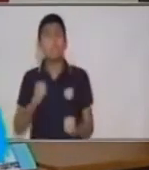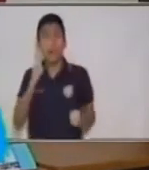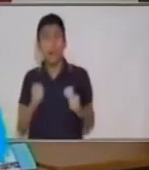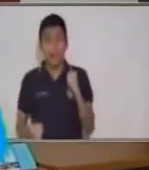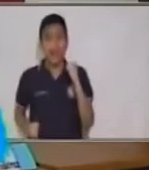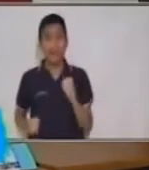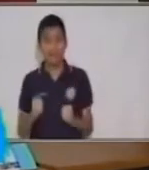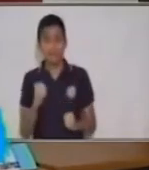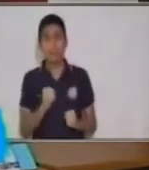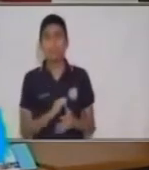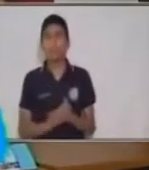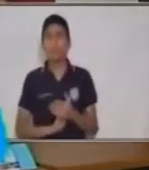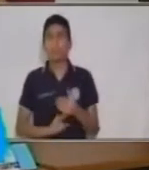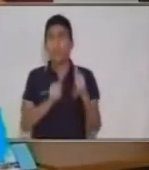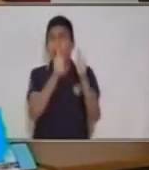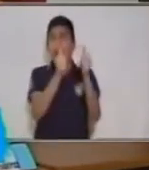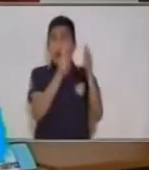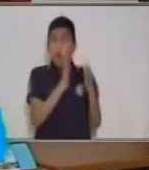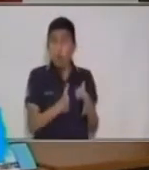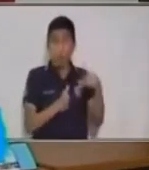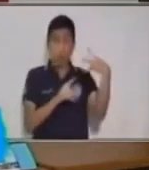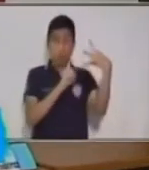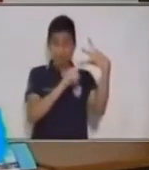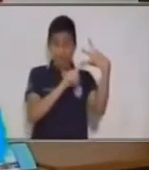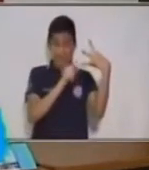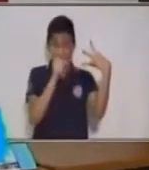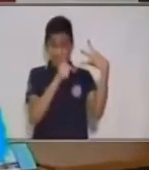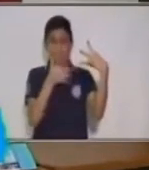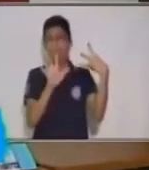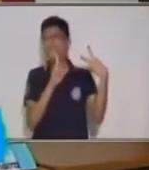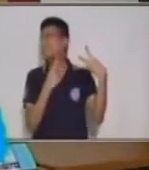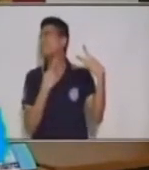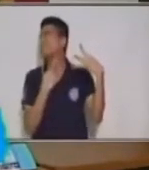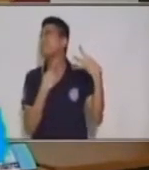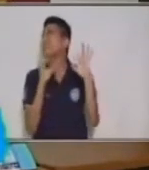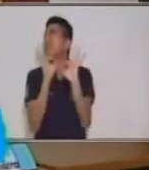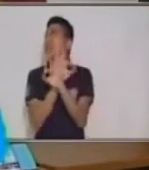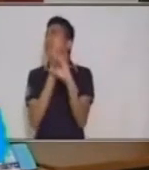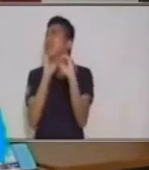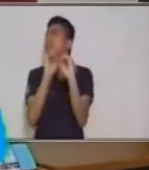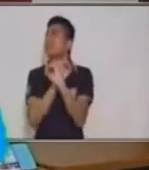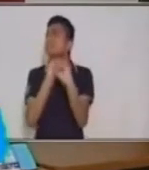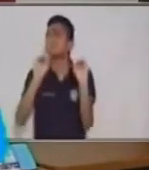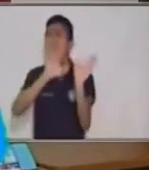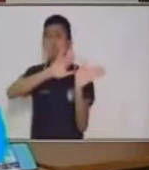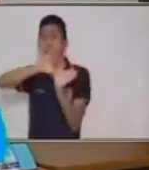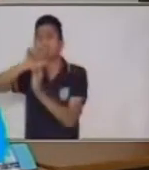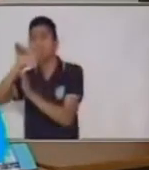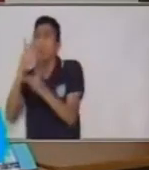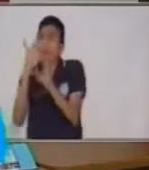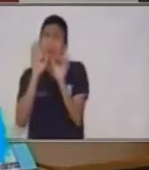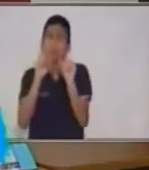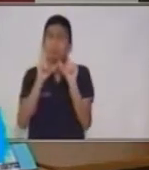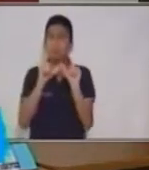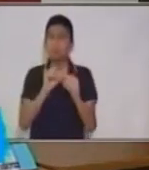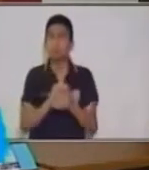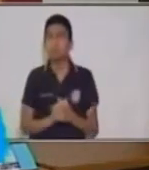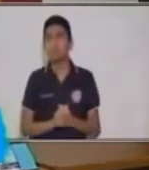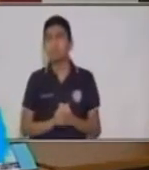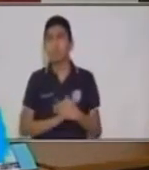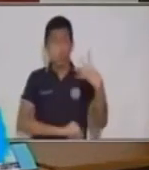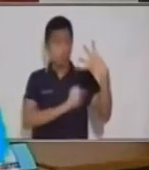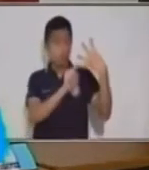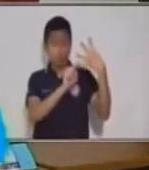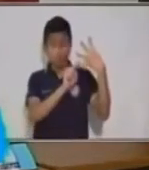maratón, jajaja. Ah, bueno, ¿y el 3? No le gusta nada. Ah, bueno, pero bueno, sigamos. ¿El